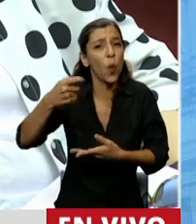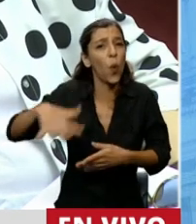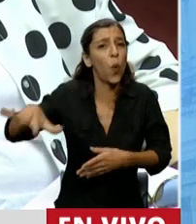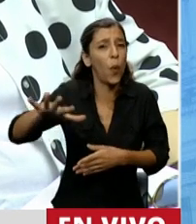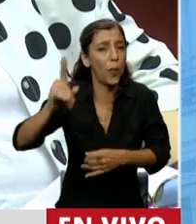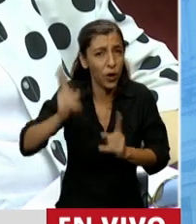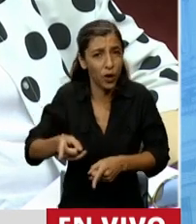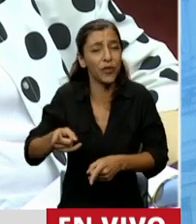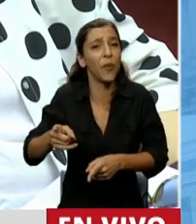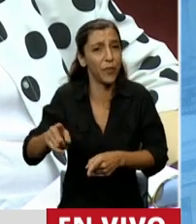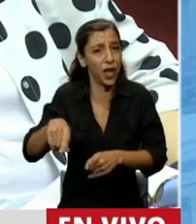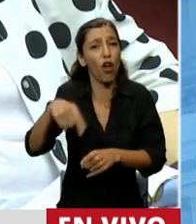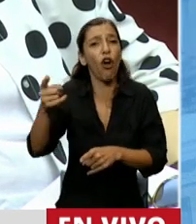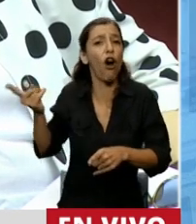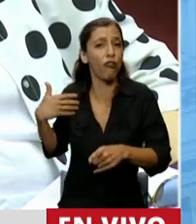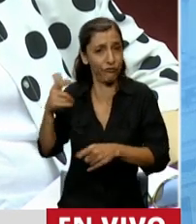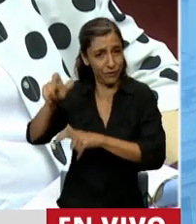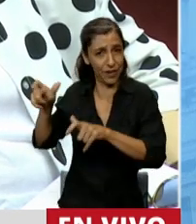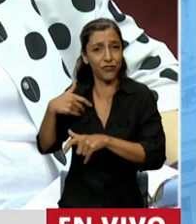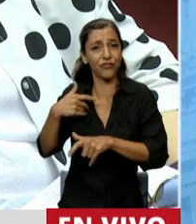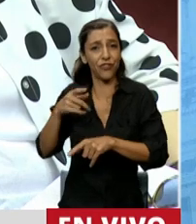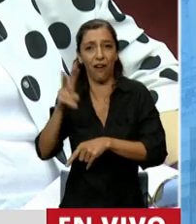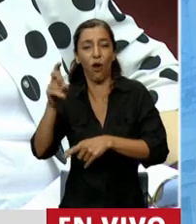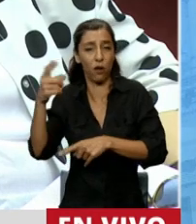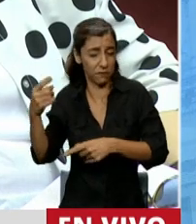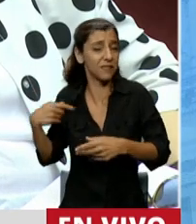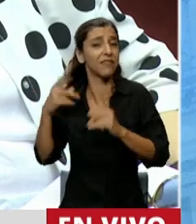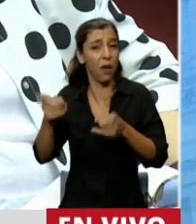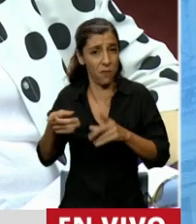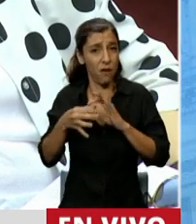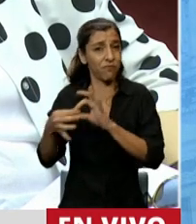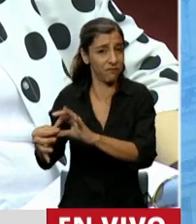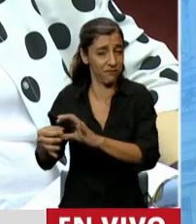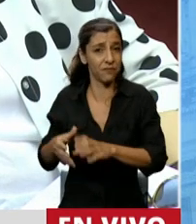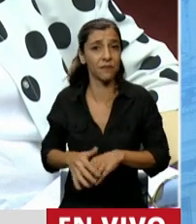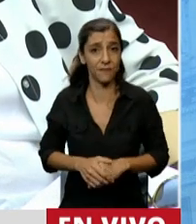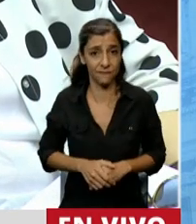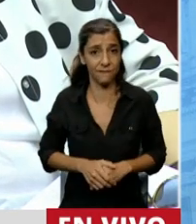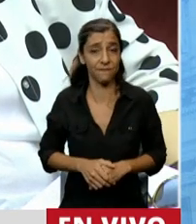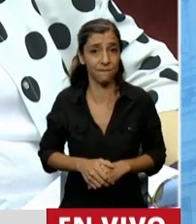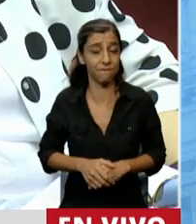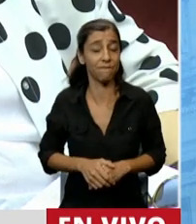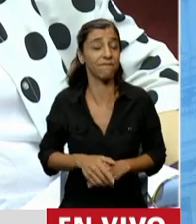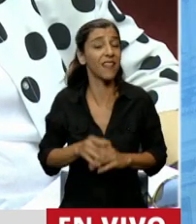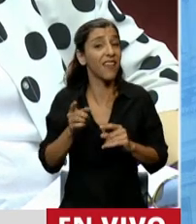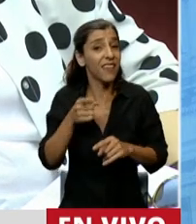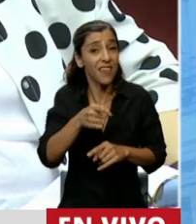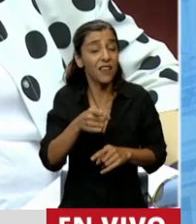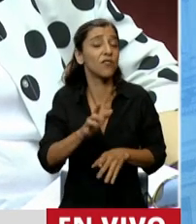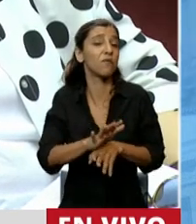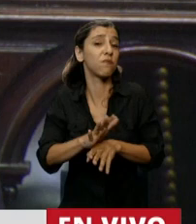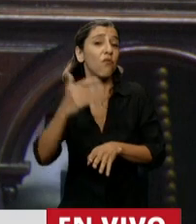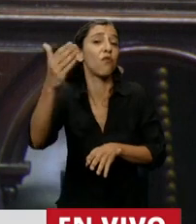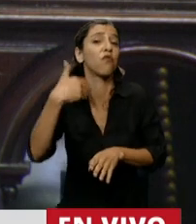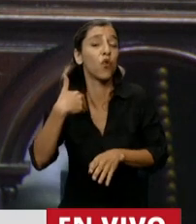que están atados a este régimen, y además está complicando la